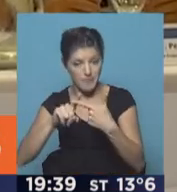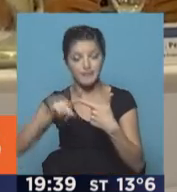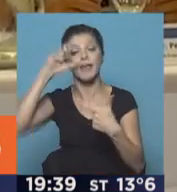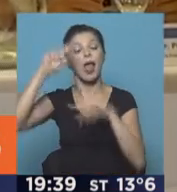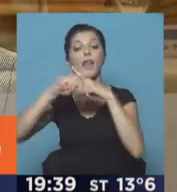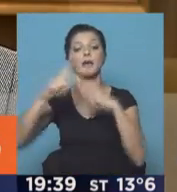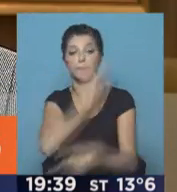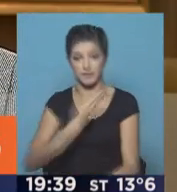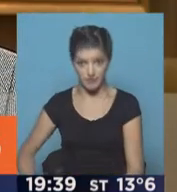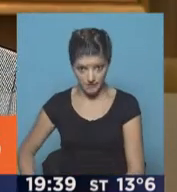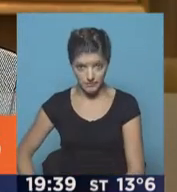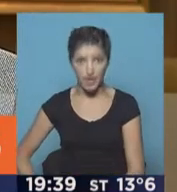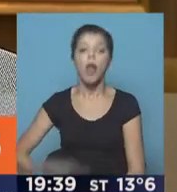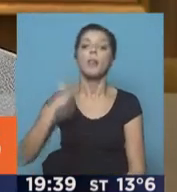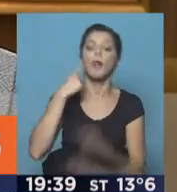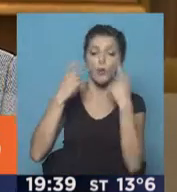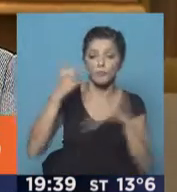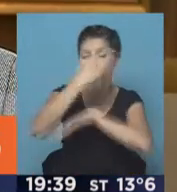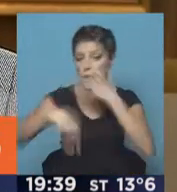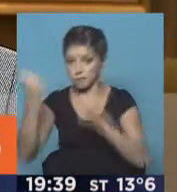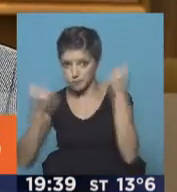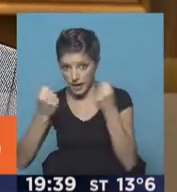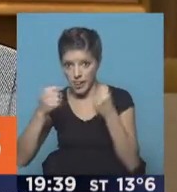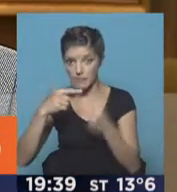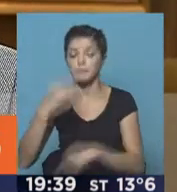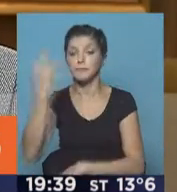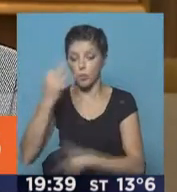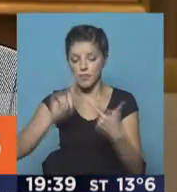Vialidad Nacional, Periotti, el subadministrador Alonso,